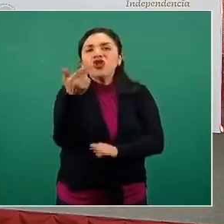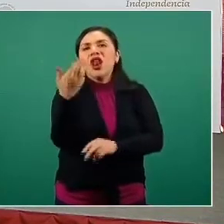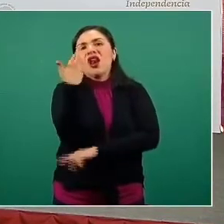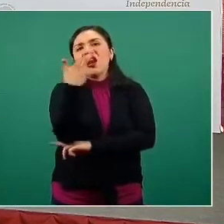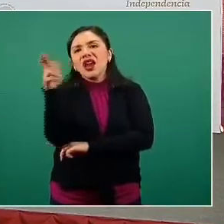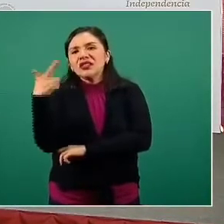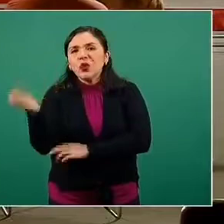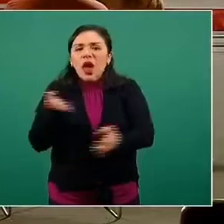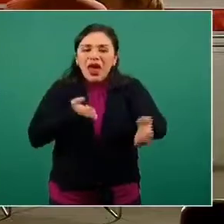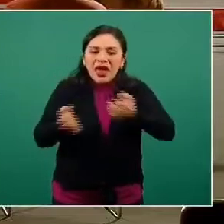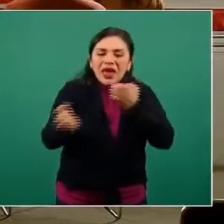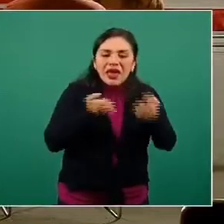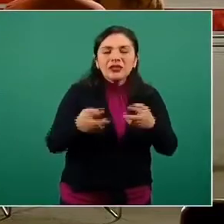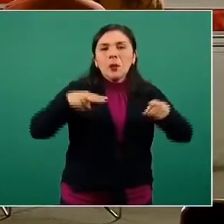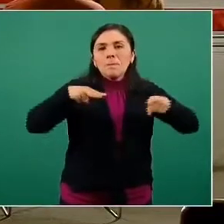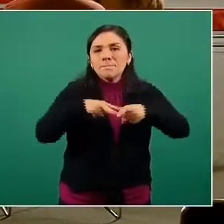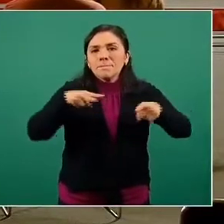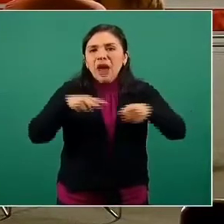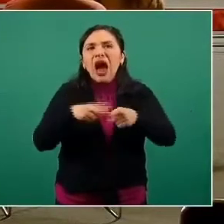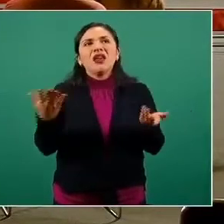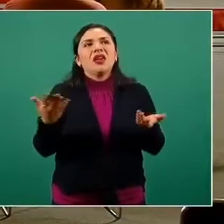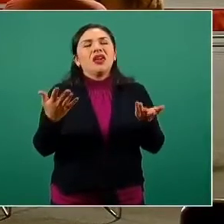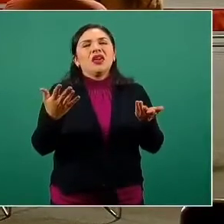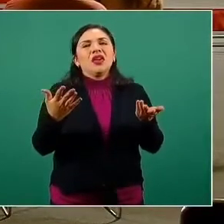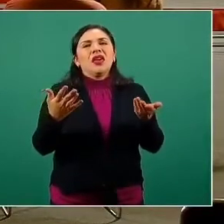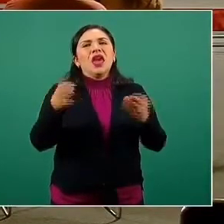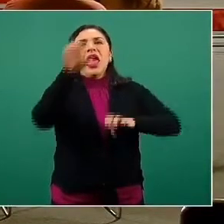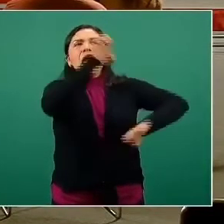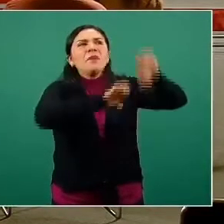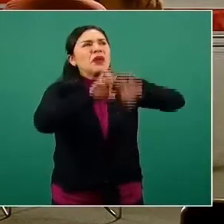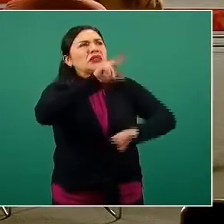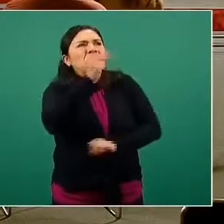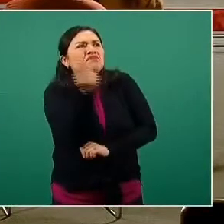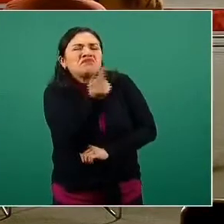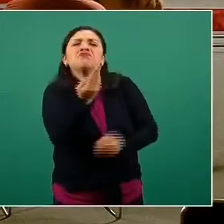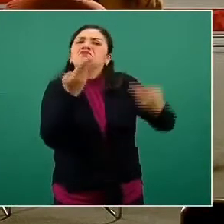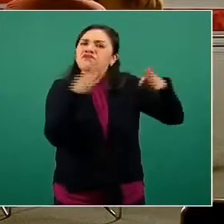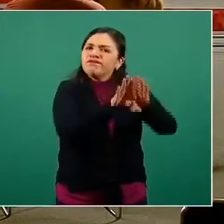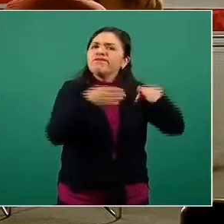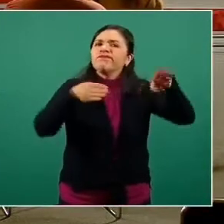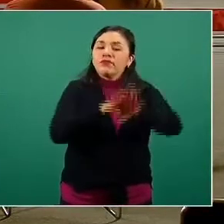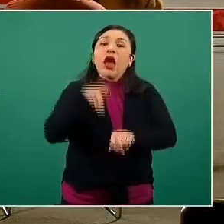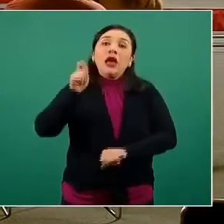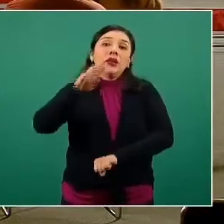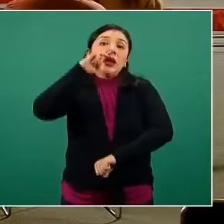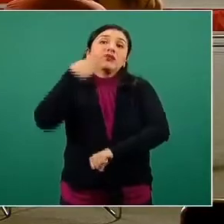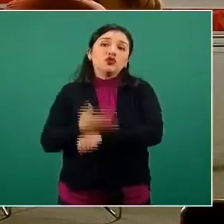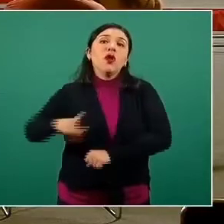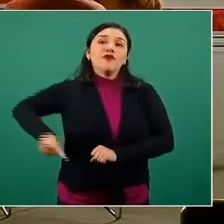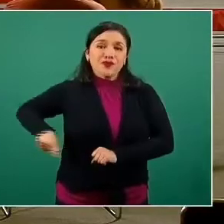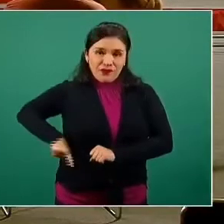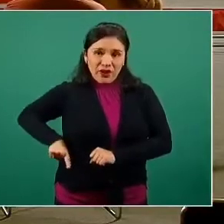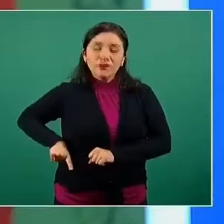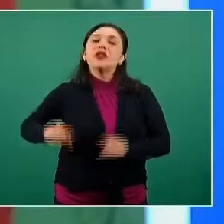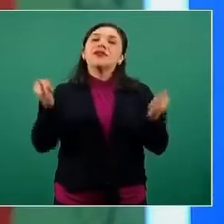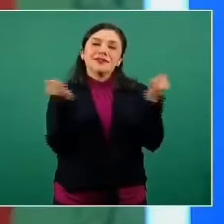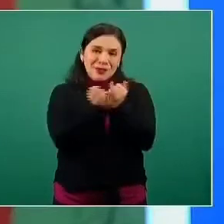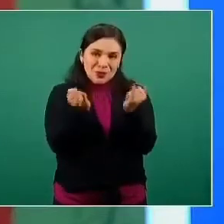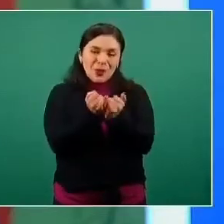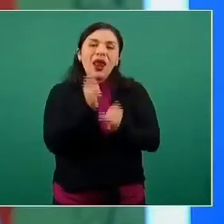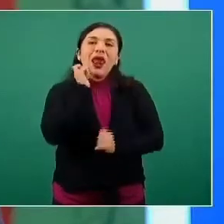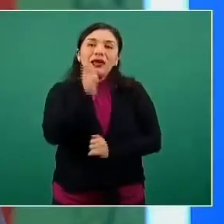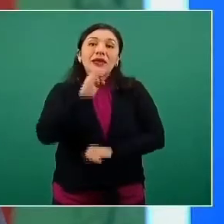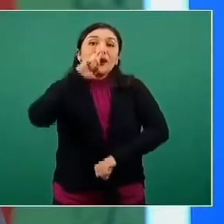los parques, las empresas no esenciales, son responsabilidades estatales y también